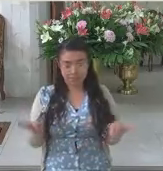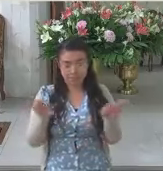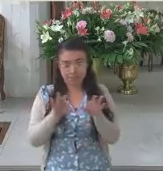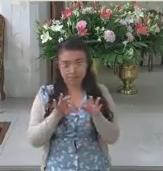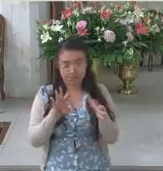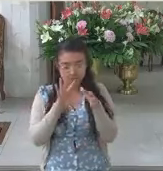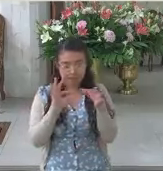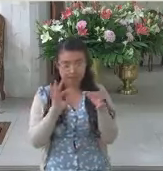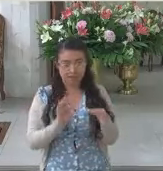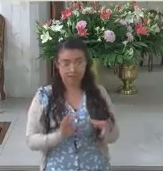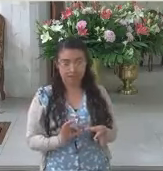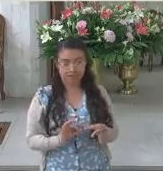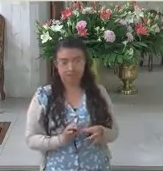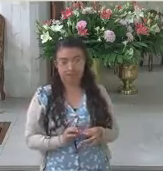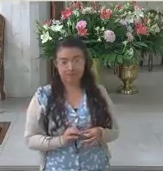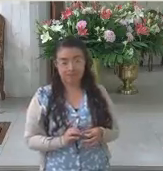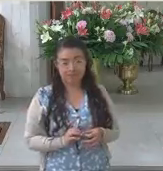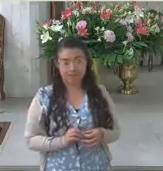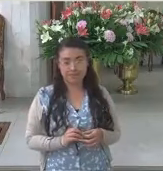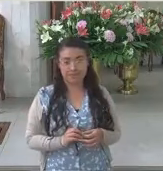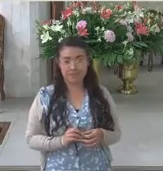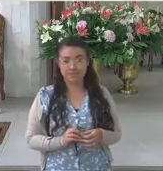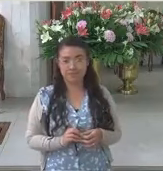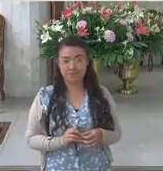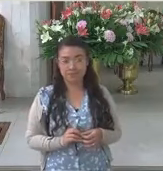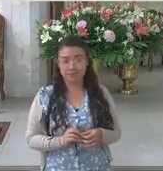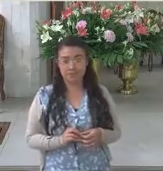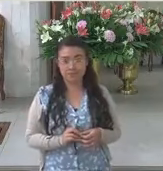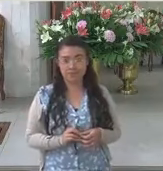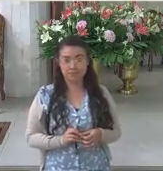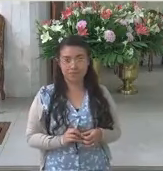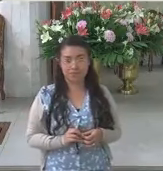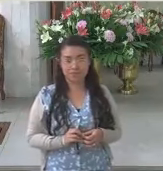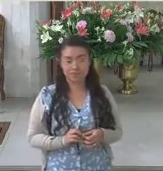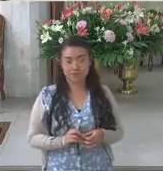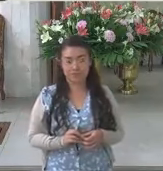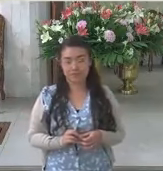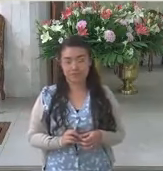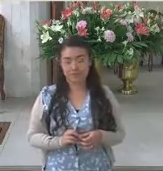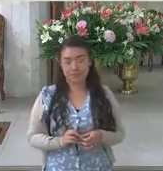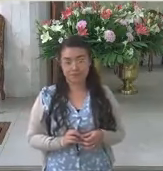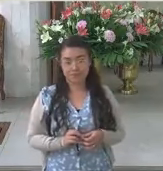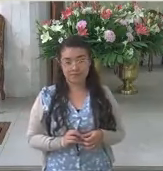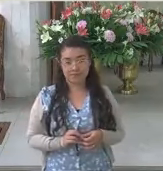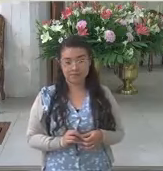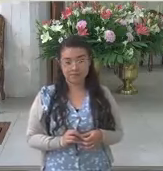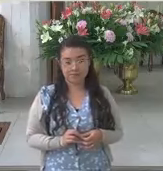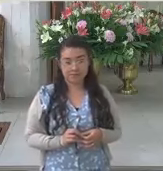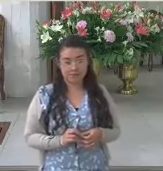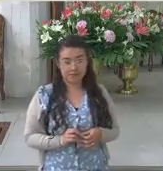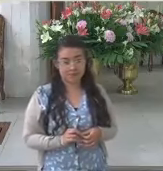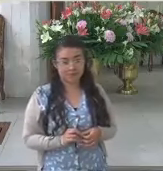debemos con toda Claridad decirles a los que vienen a ocupar las bancas del de